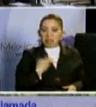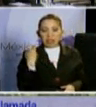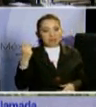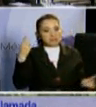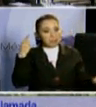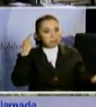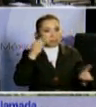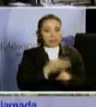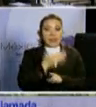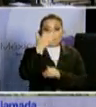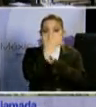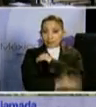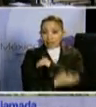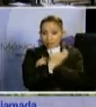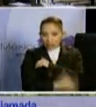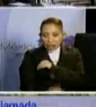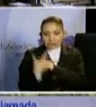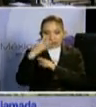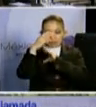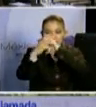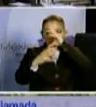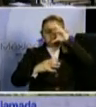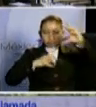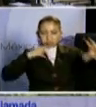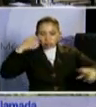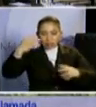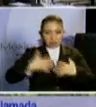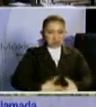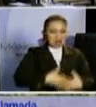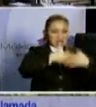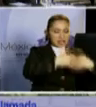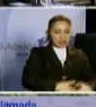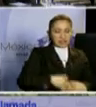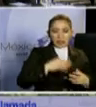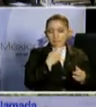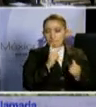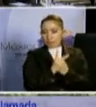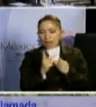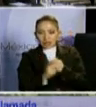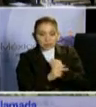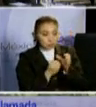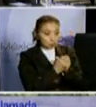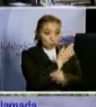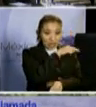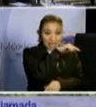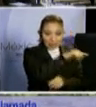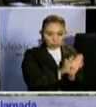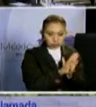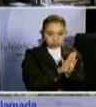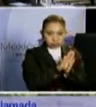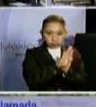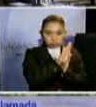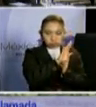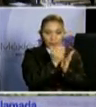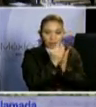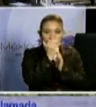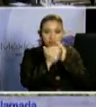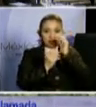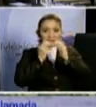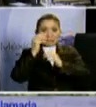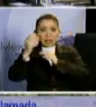meta, mientras que las emisiones de las economías de los países emergentes se incrementaron